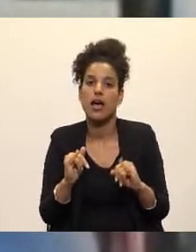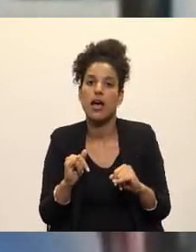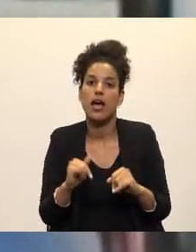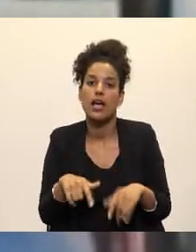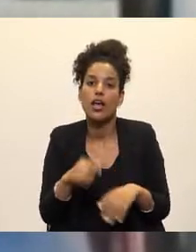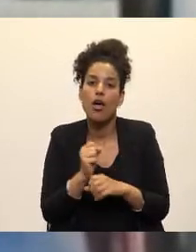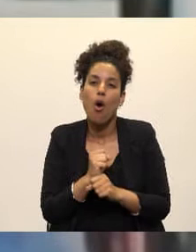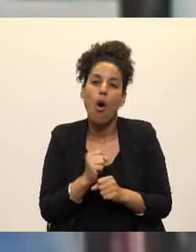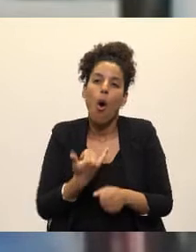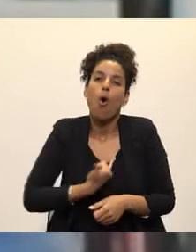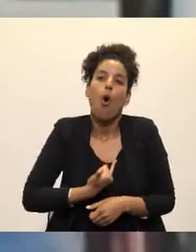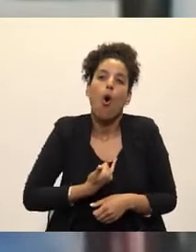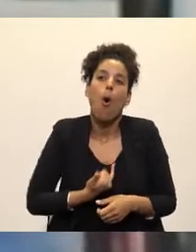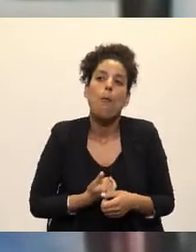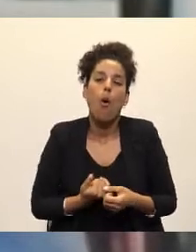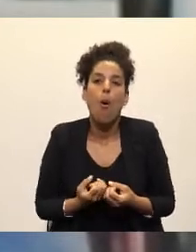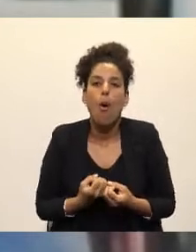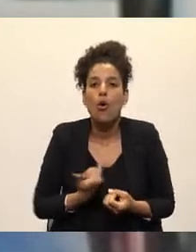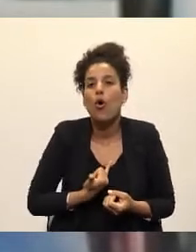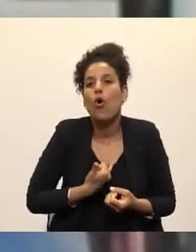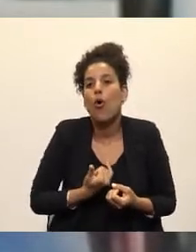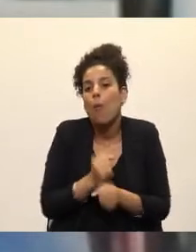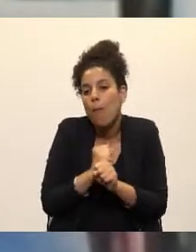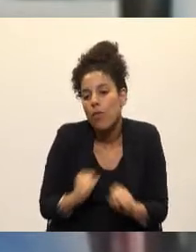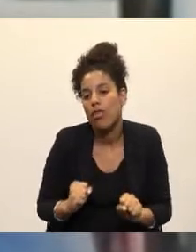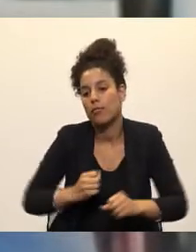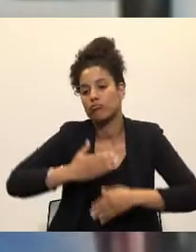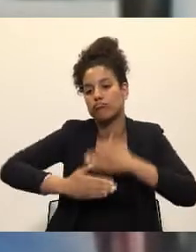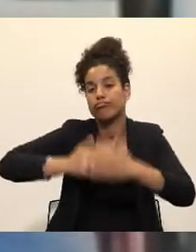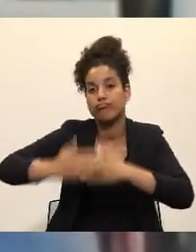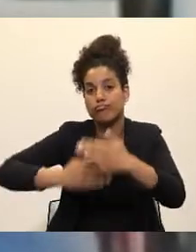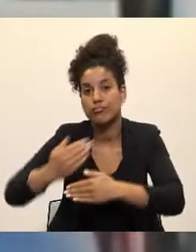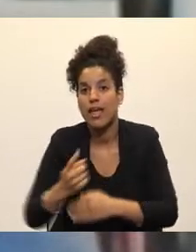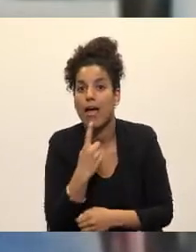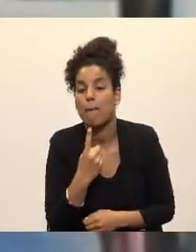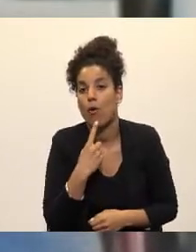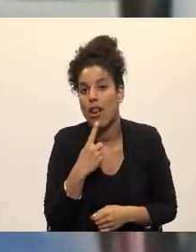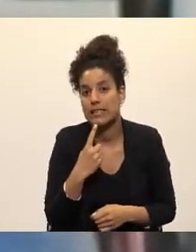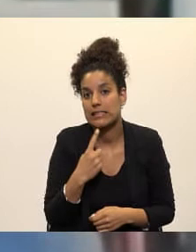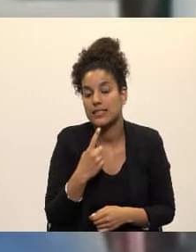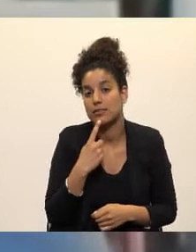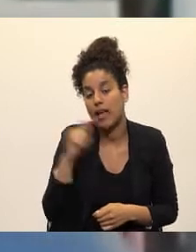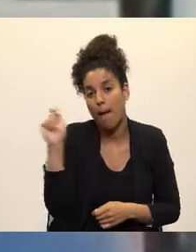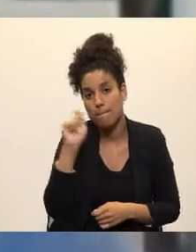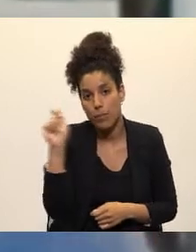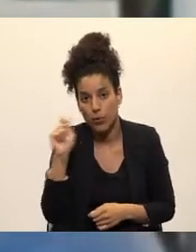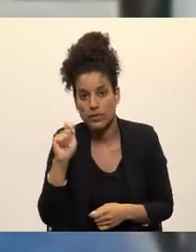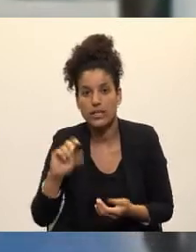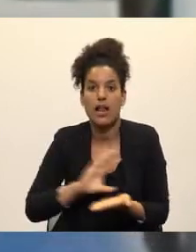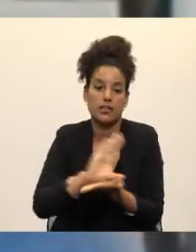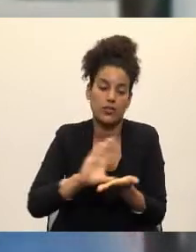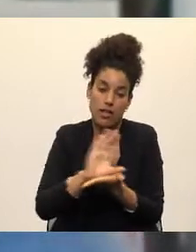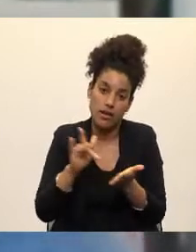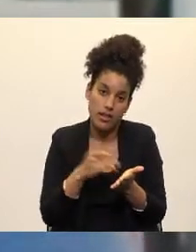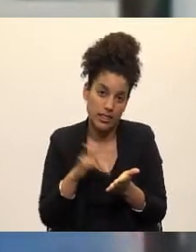cómo podemos potenciar, yo diría, desde la política pública, la ciudadanía digital. En tiempos como los que